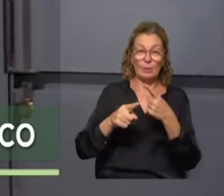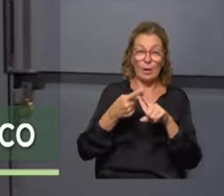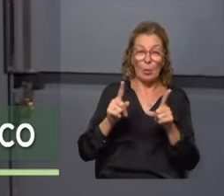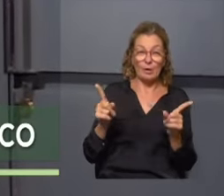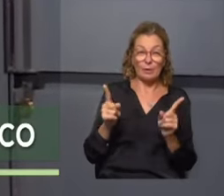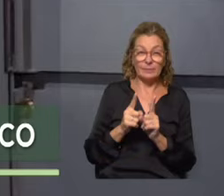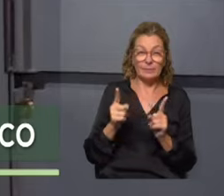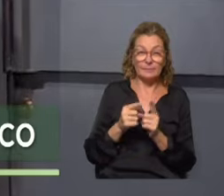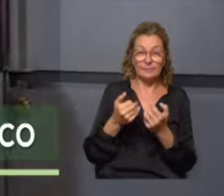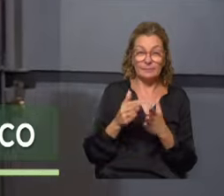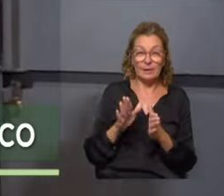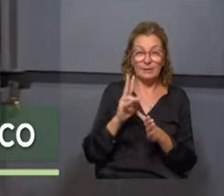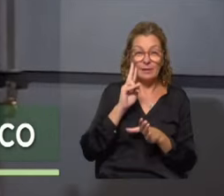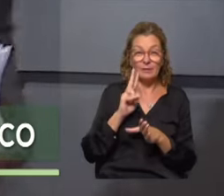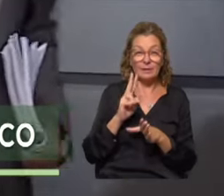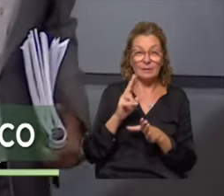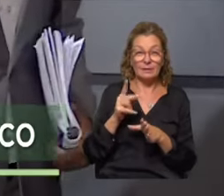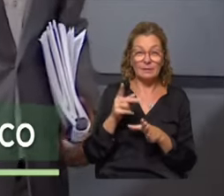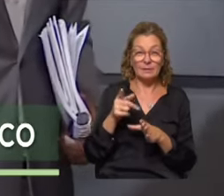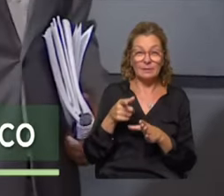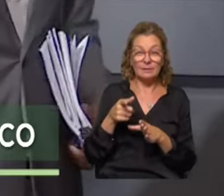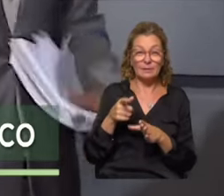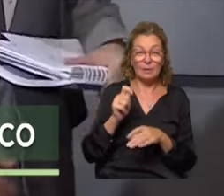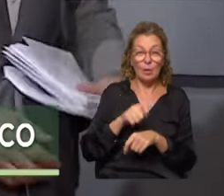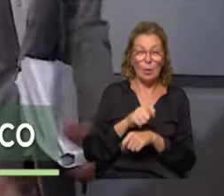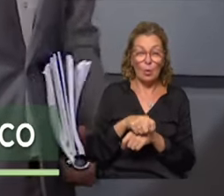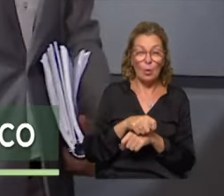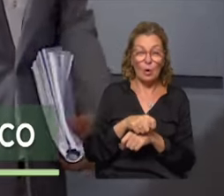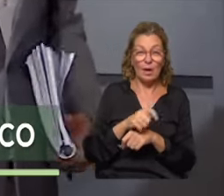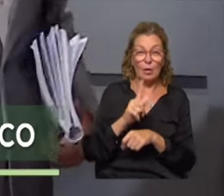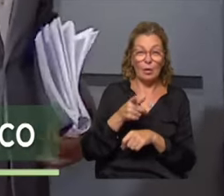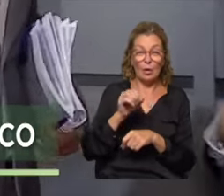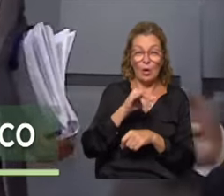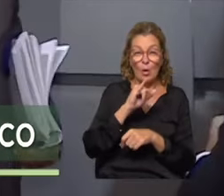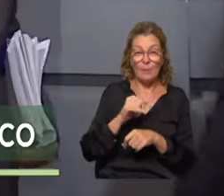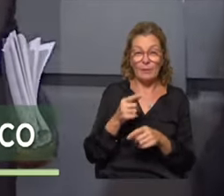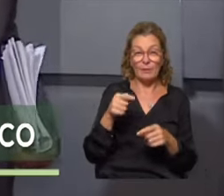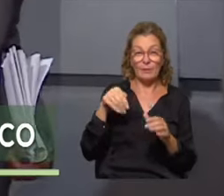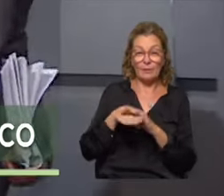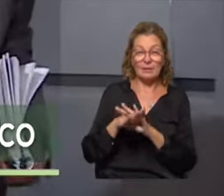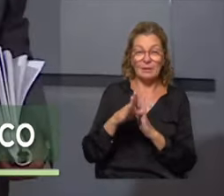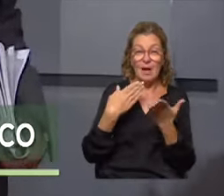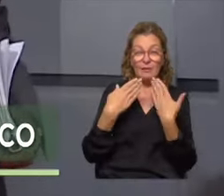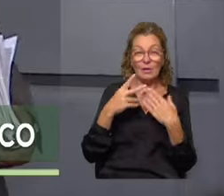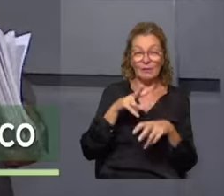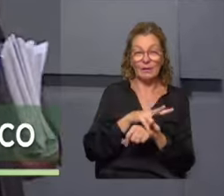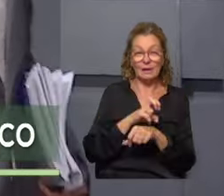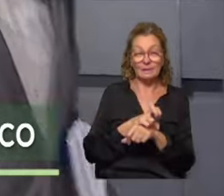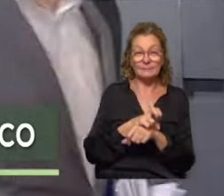abreviado. Empieza a haber movimiento aquí en la sede de los juzgados de Juan Carlos Gómez. Ha salido el vocero de